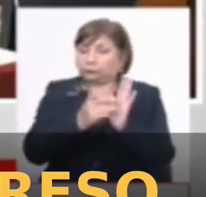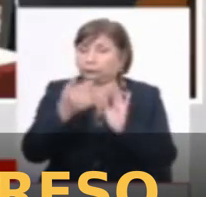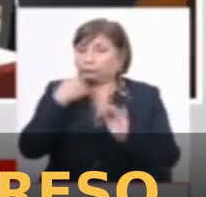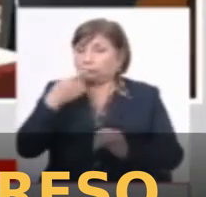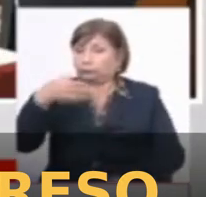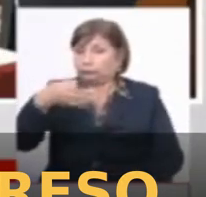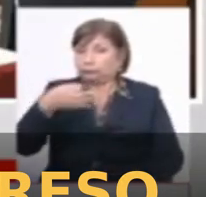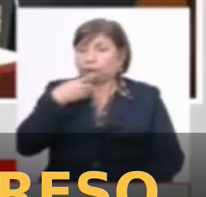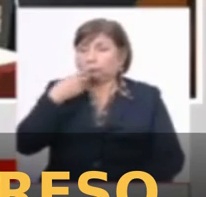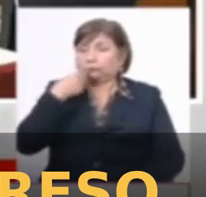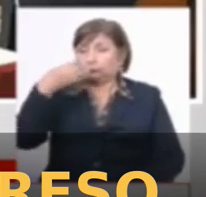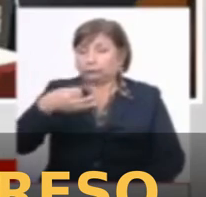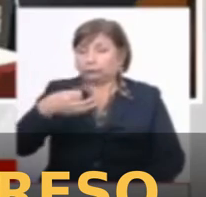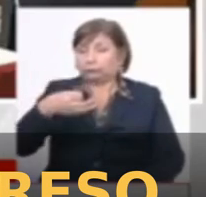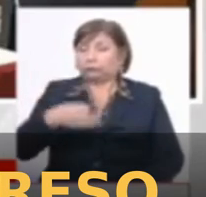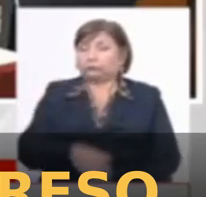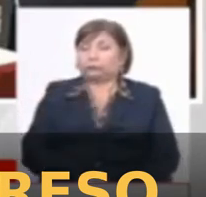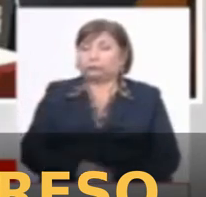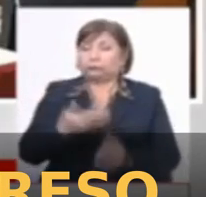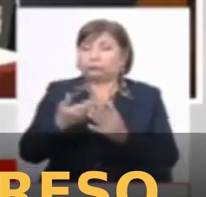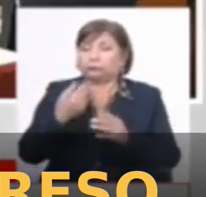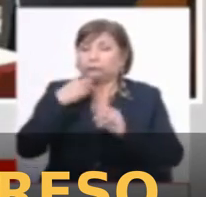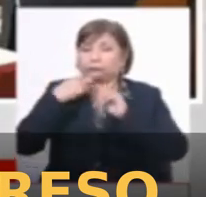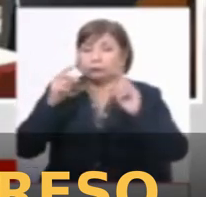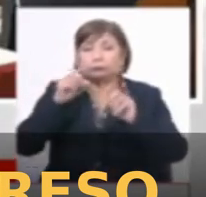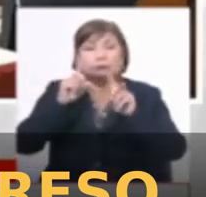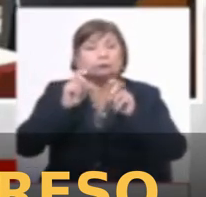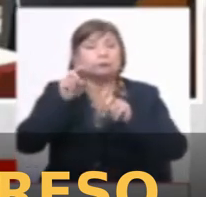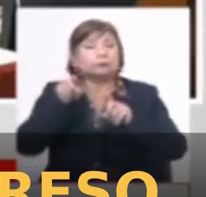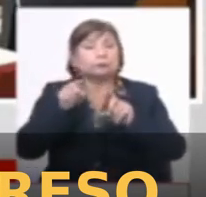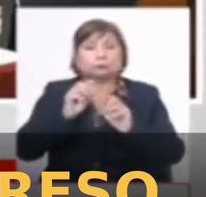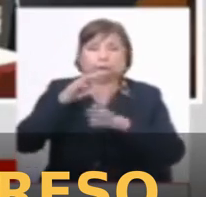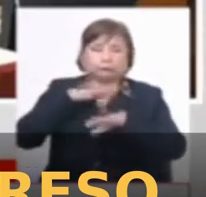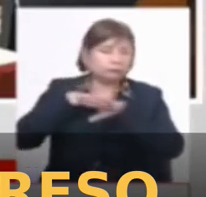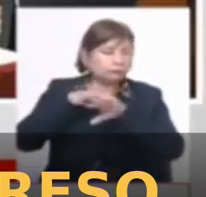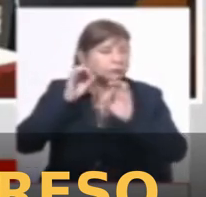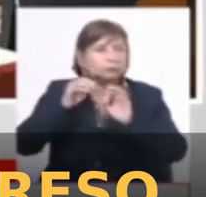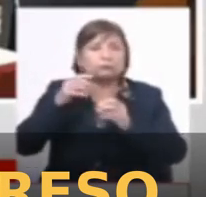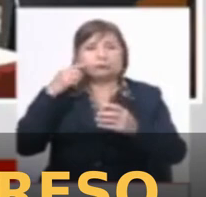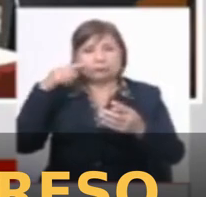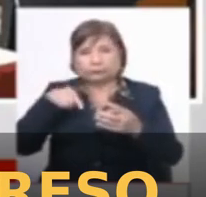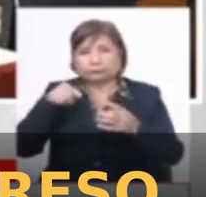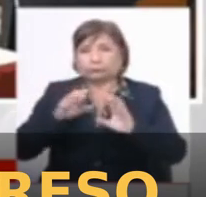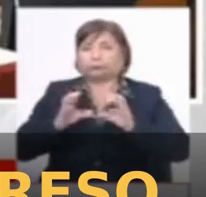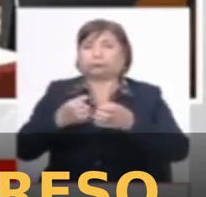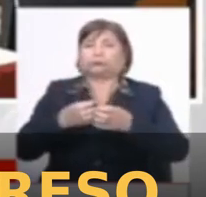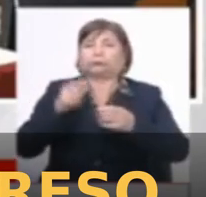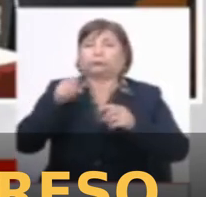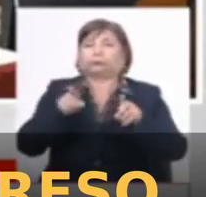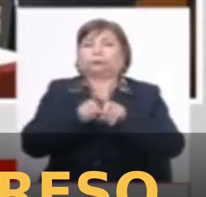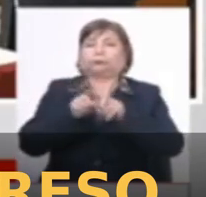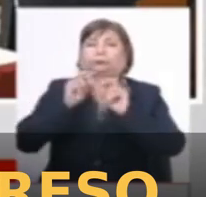verdad y solamente la verdad al declarar como investigada ante esta comisión investigadora, y de igual manera